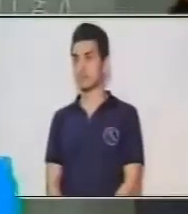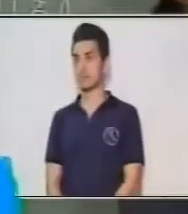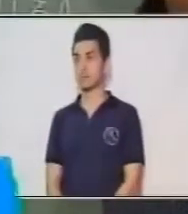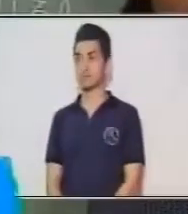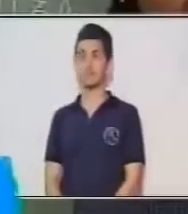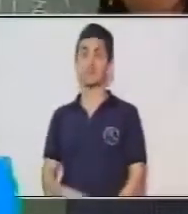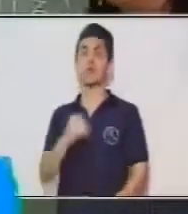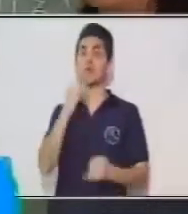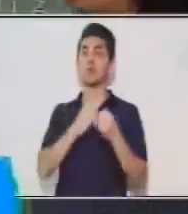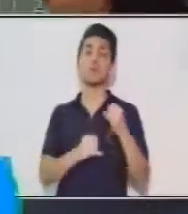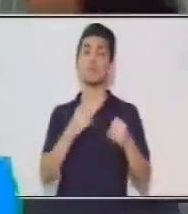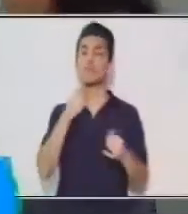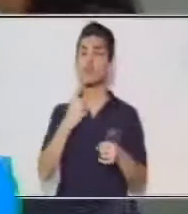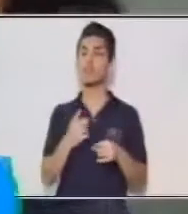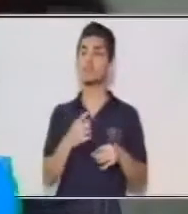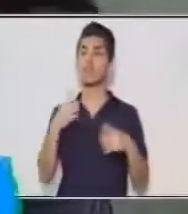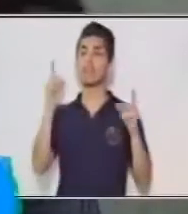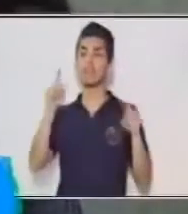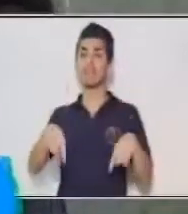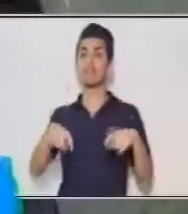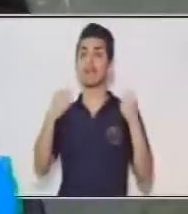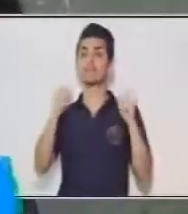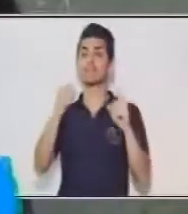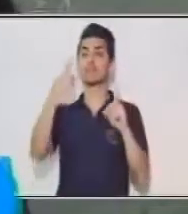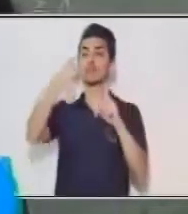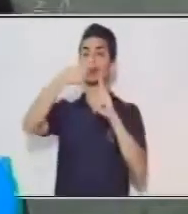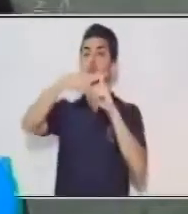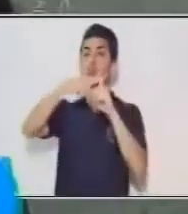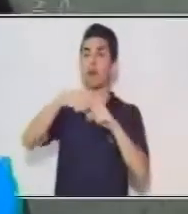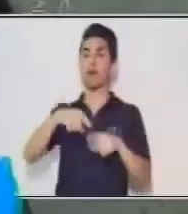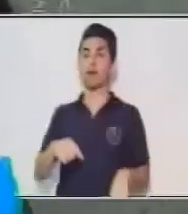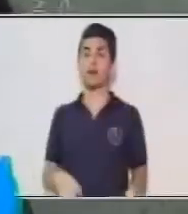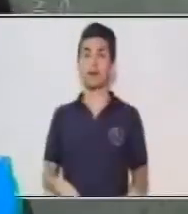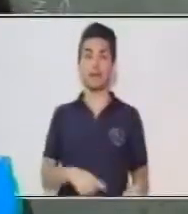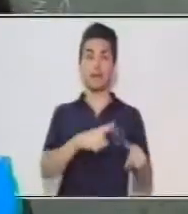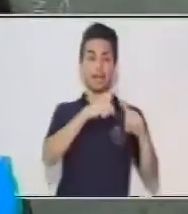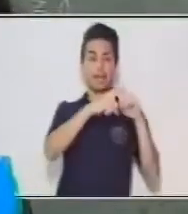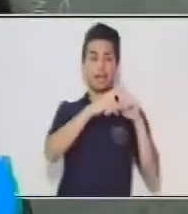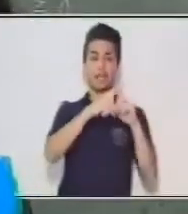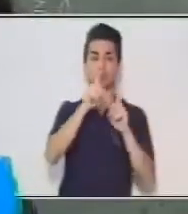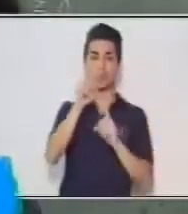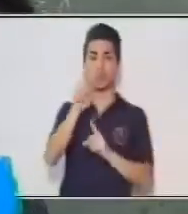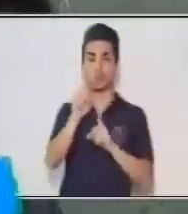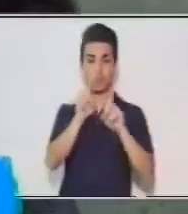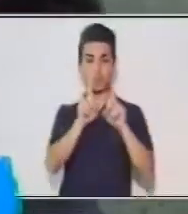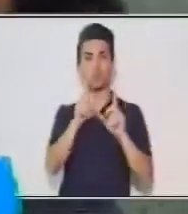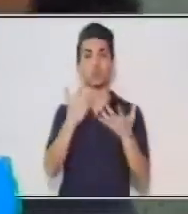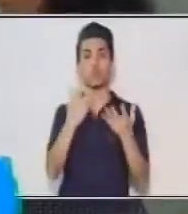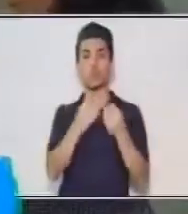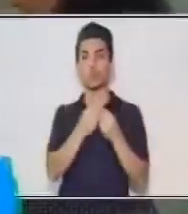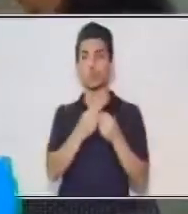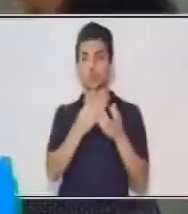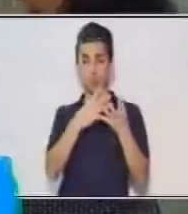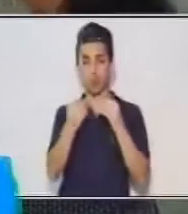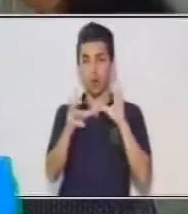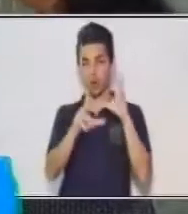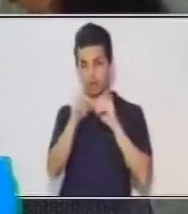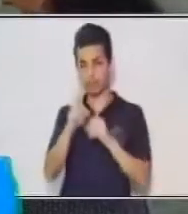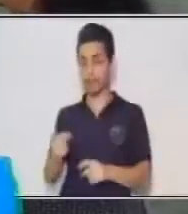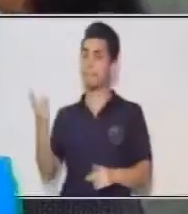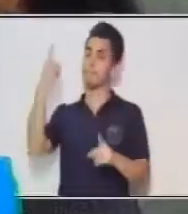está indicando una suma. Aquí, x más 1, muy bien. Tenemos 11